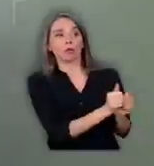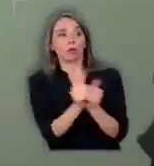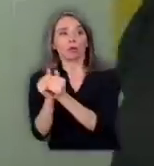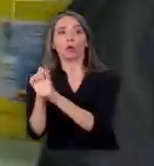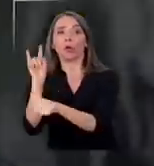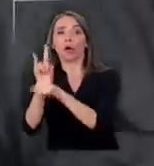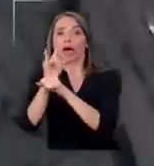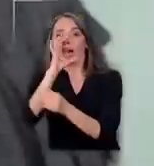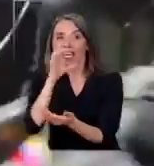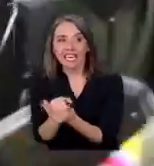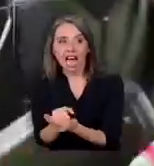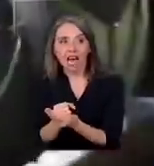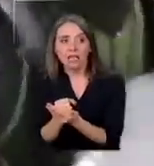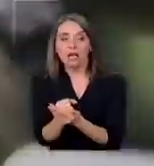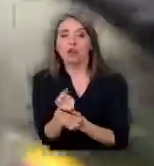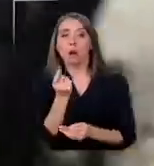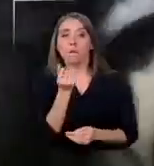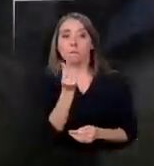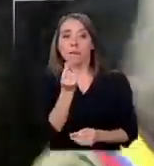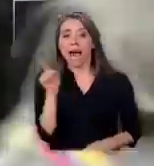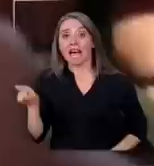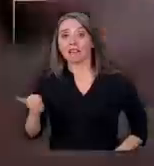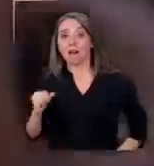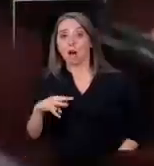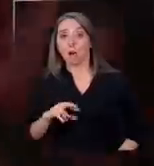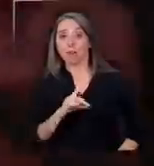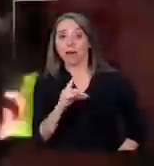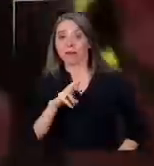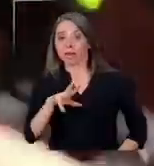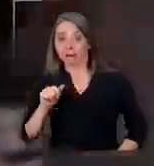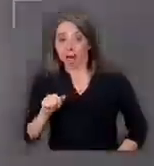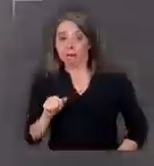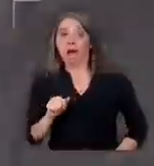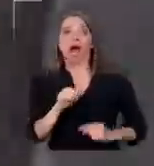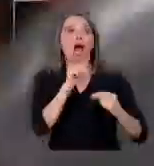una vaquilla. Dinero por el cual Juan Valderrama no solo estuvo